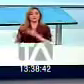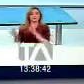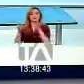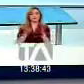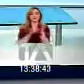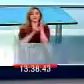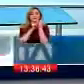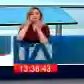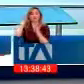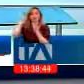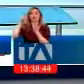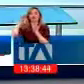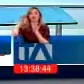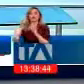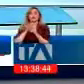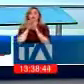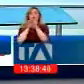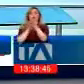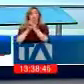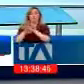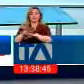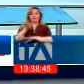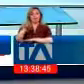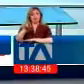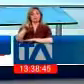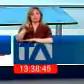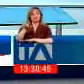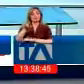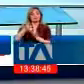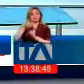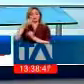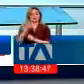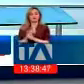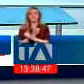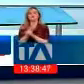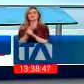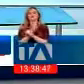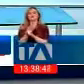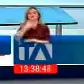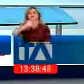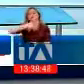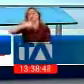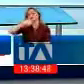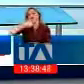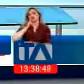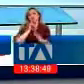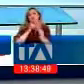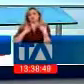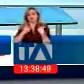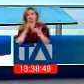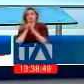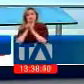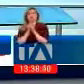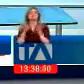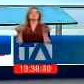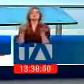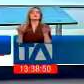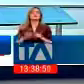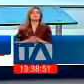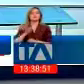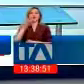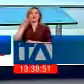La ministra de Gobierno, María Paula Romo, respondió a las acusaciones que ha recibido en las últimas horas en tres casos que ella denunció. Se trata de los